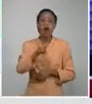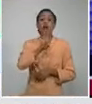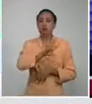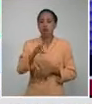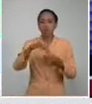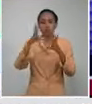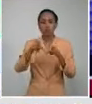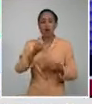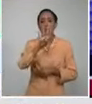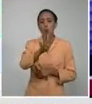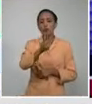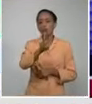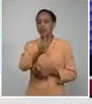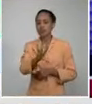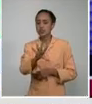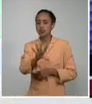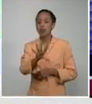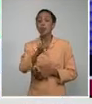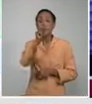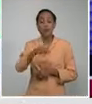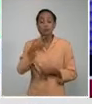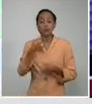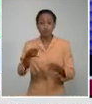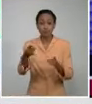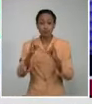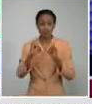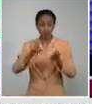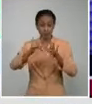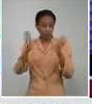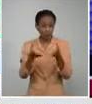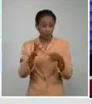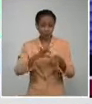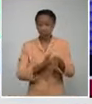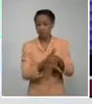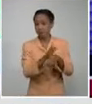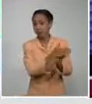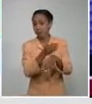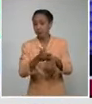en Cuba durante toda la pandemia, una letalidad del